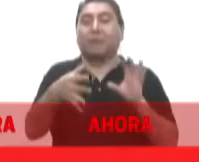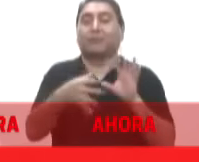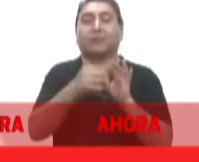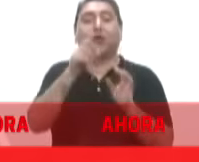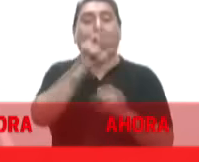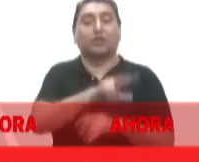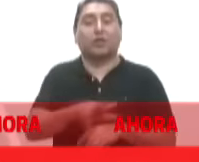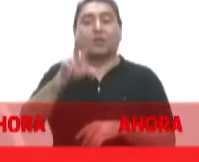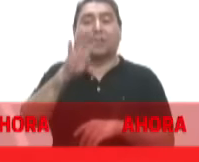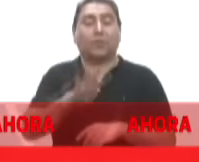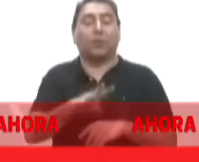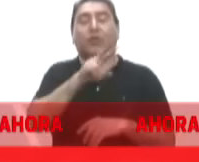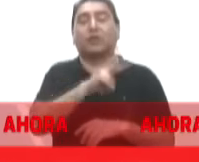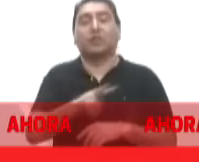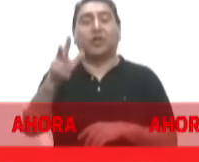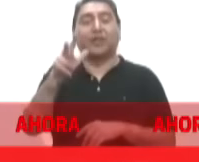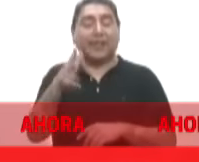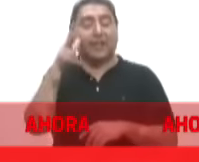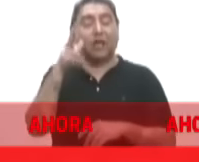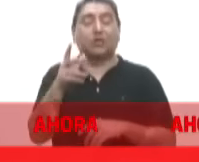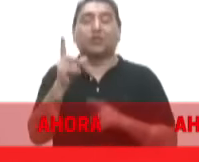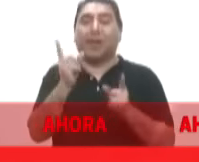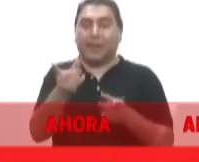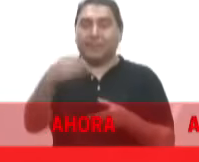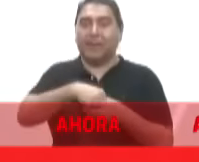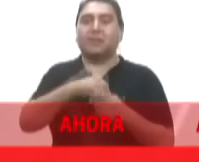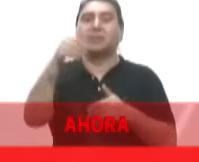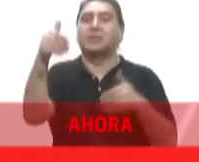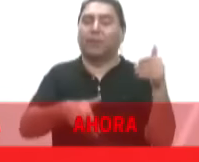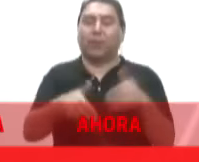234 a 238 inclusive. Se vota.